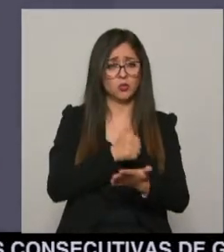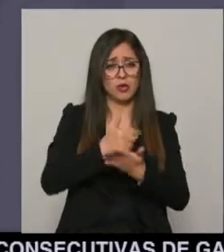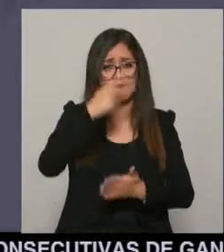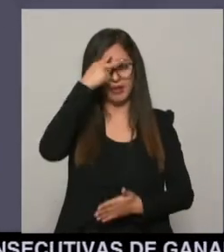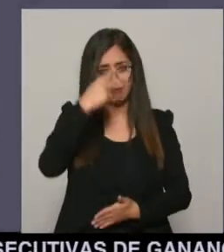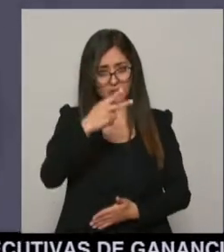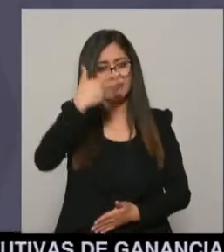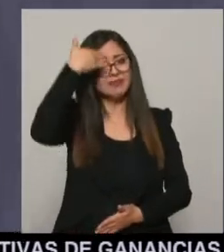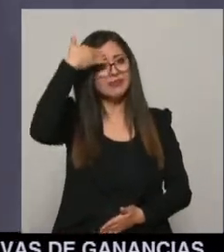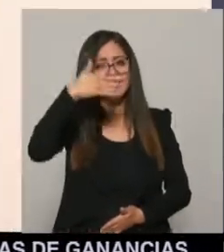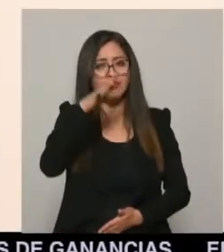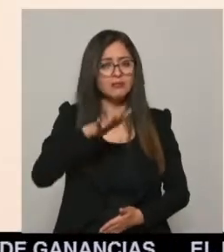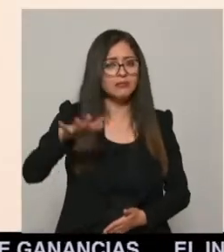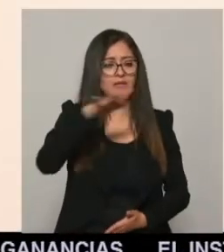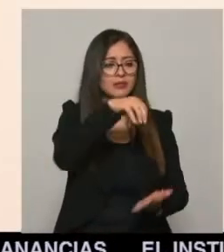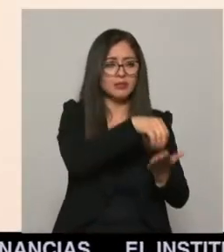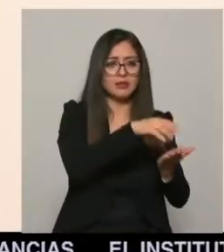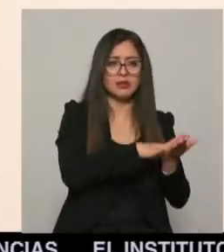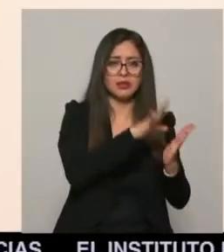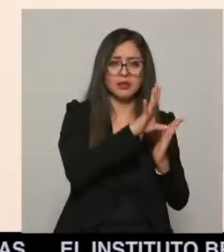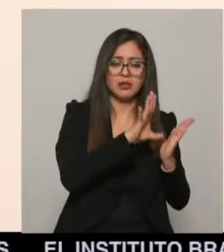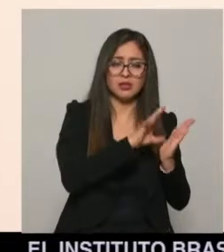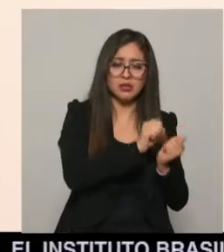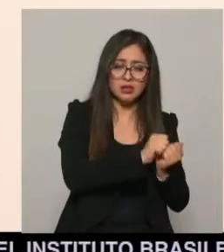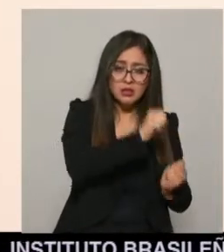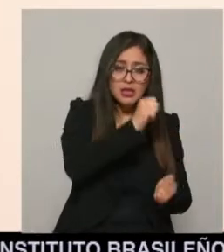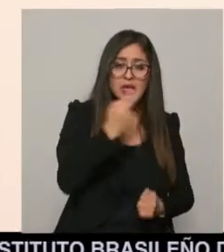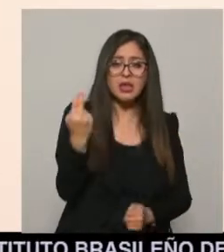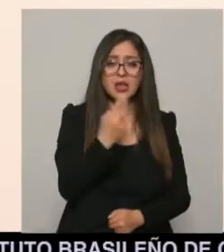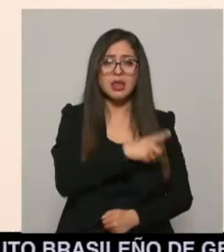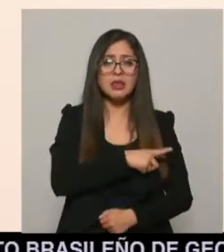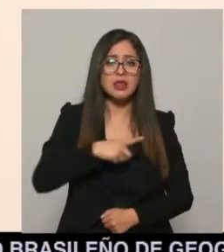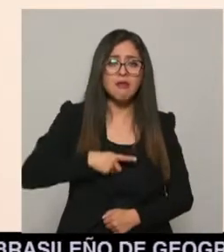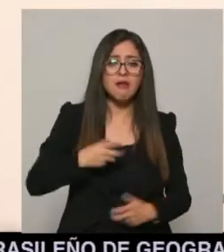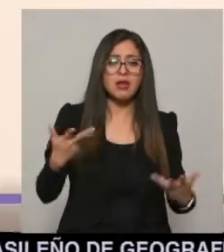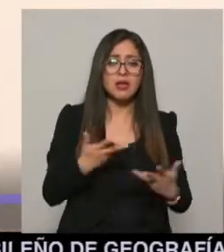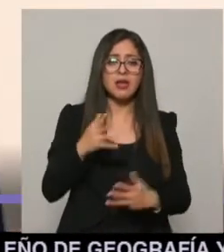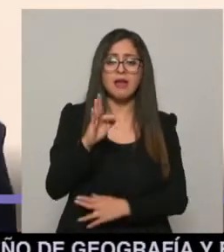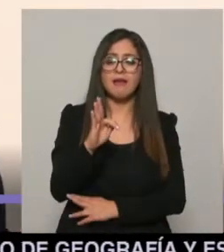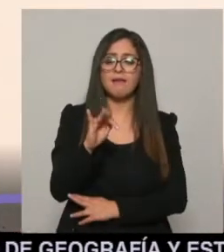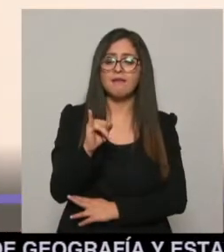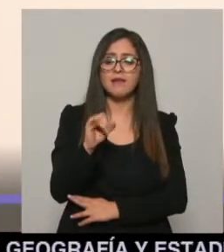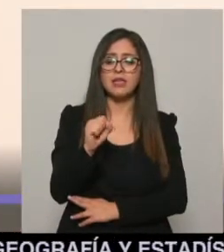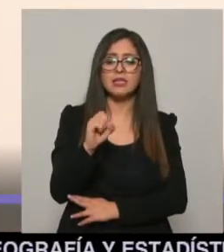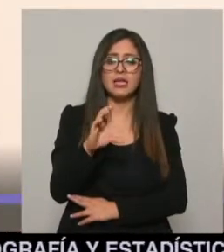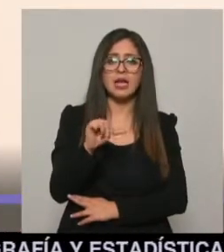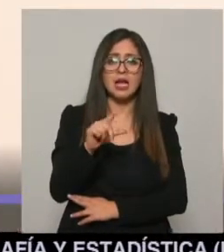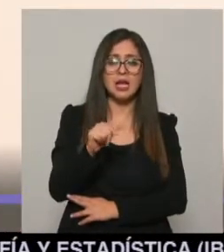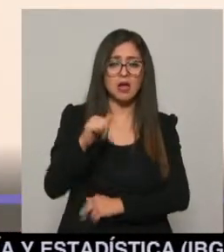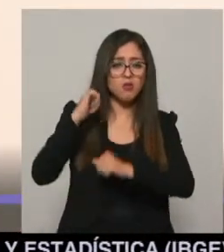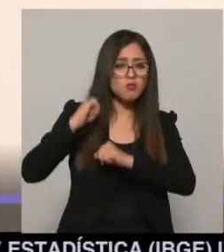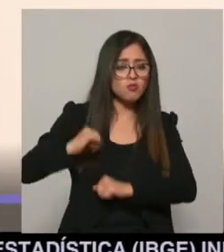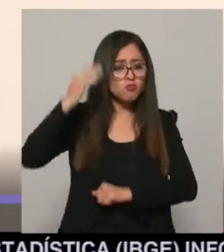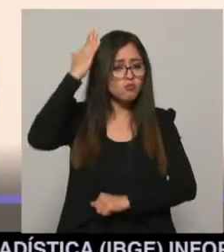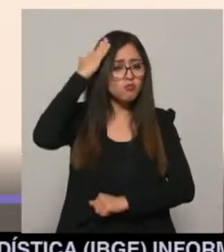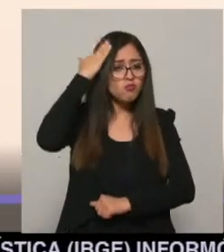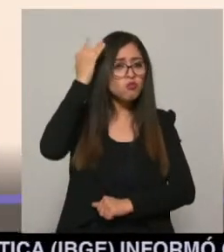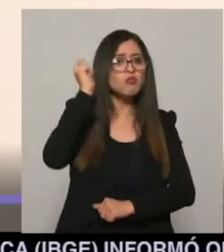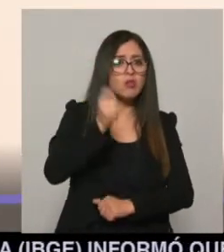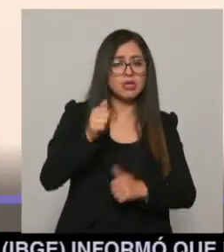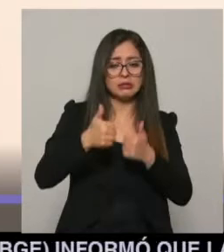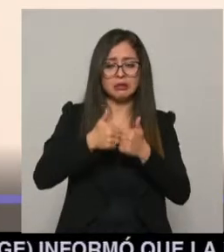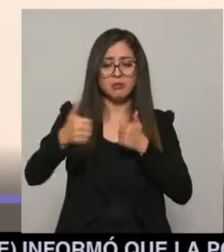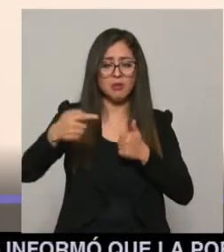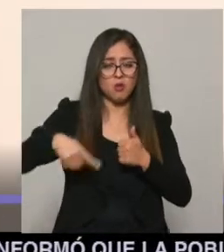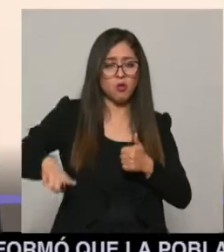Constitución prevé que se cree una Fiscalía autónoma para la Ciudad de México, es decir, un fiscal independiente con una mucho mayor